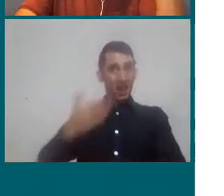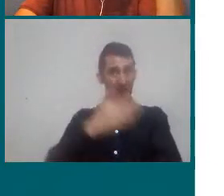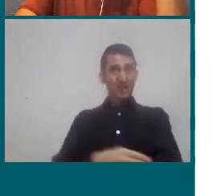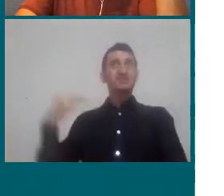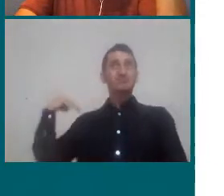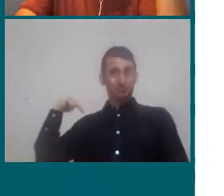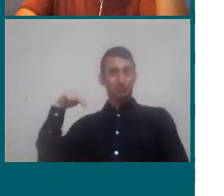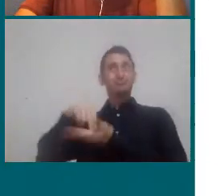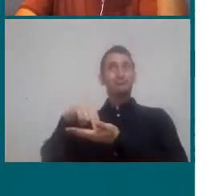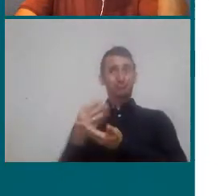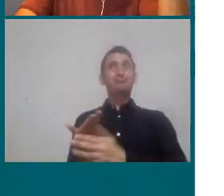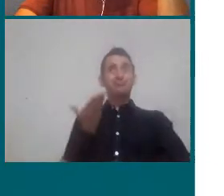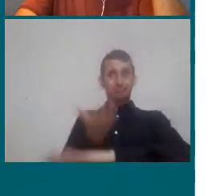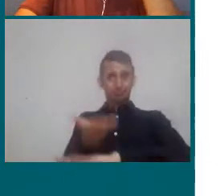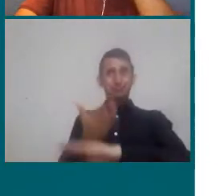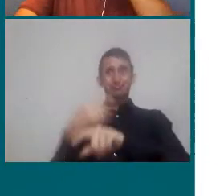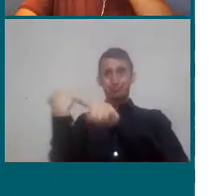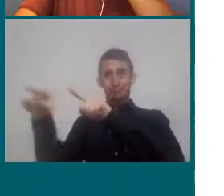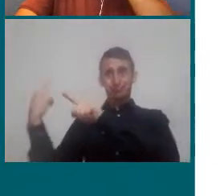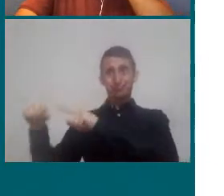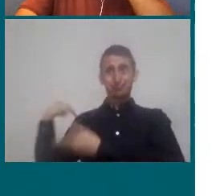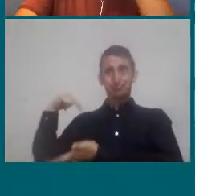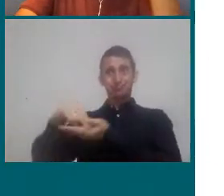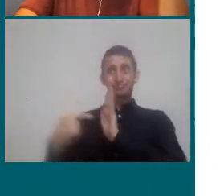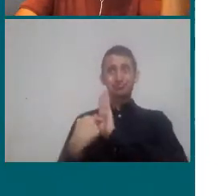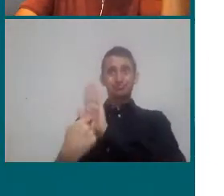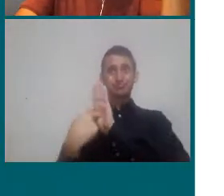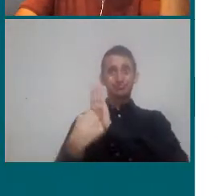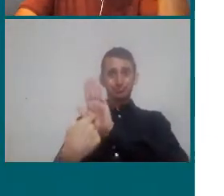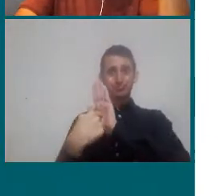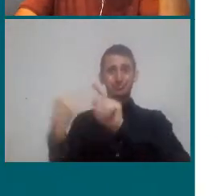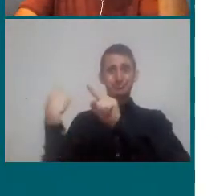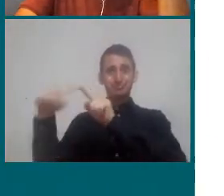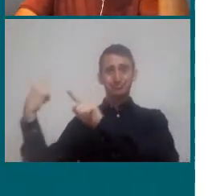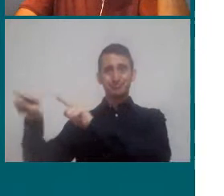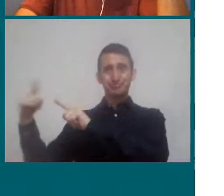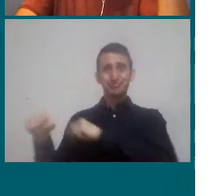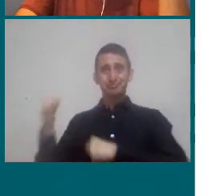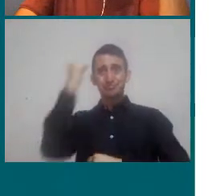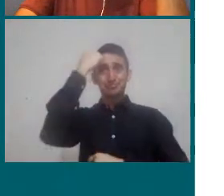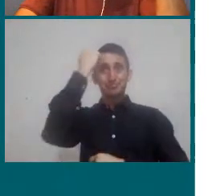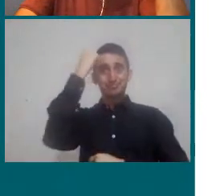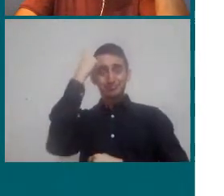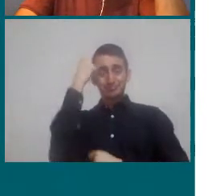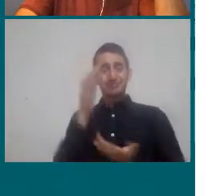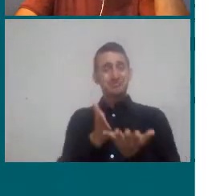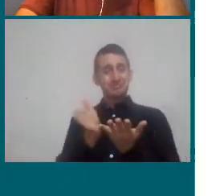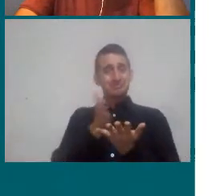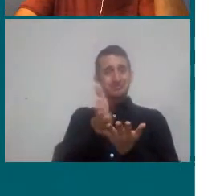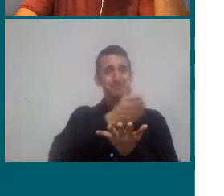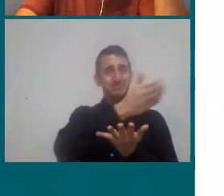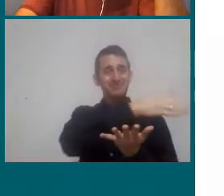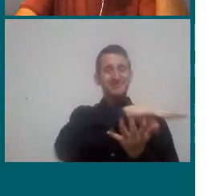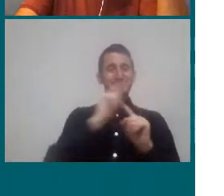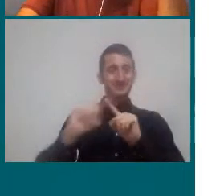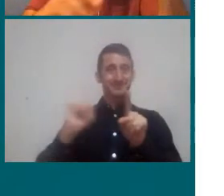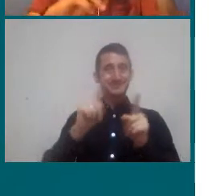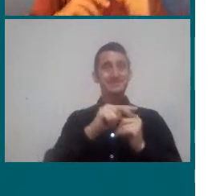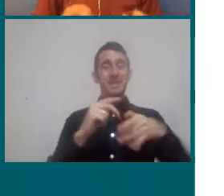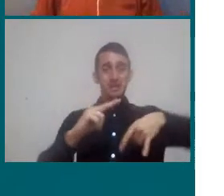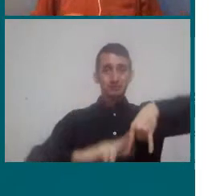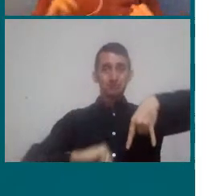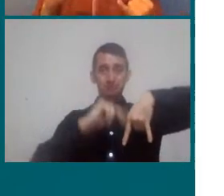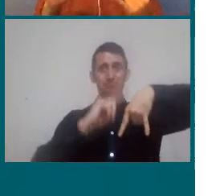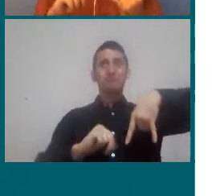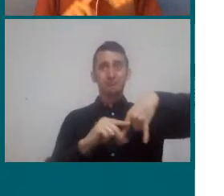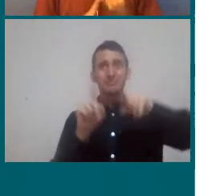Estaba inventado con todos estos grandes pedagogos, todas estas corrientes de estas teorías socioconstructivistas. Ya nos lo